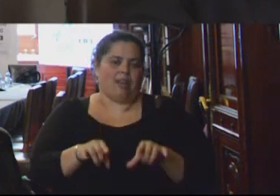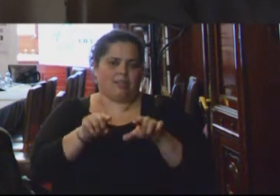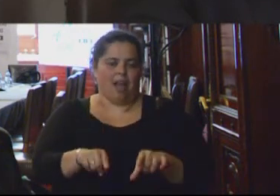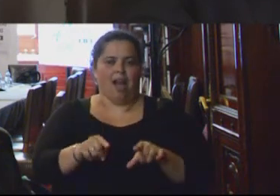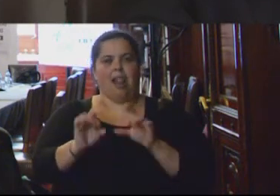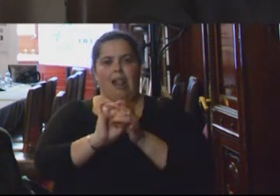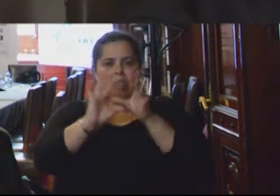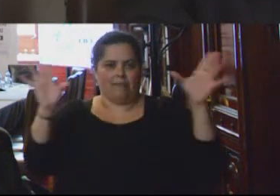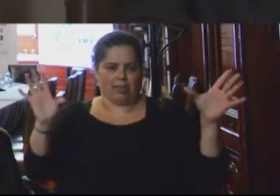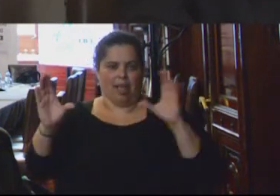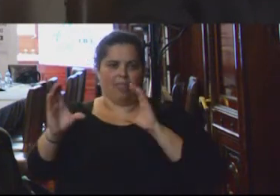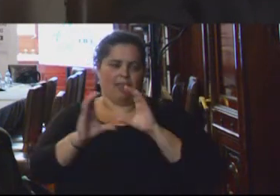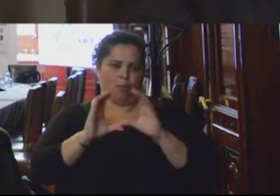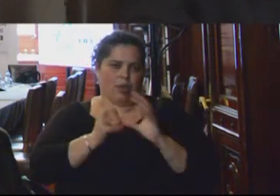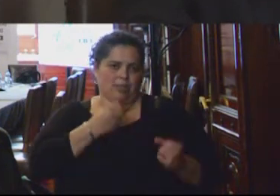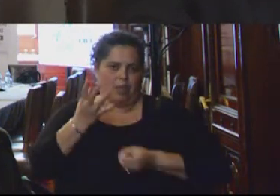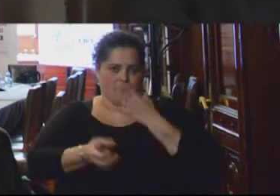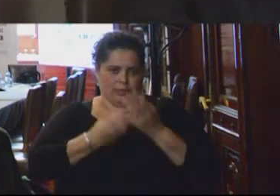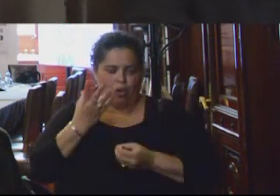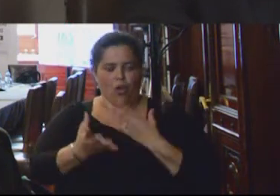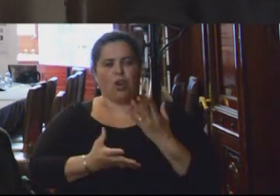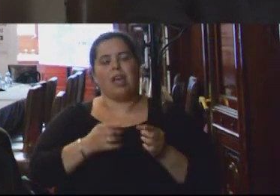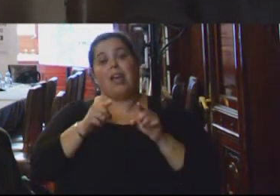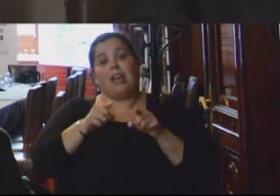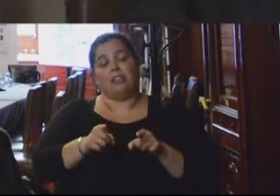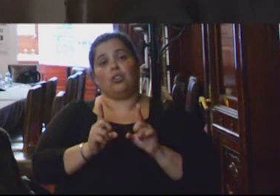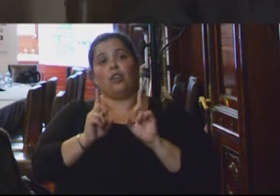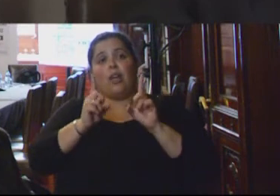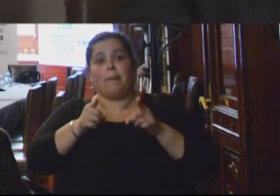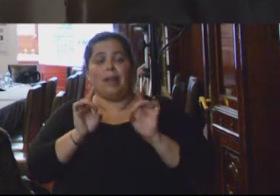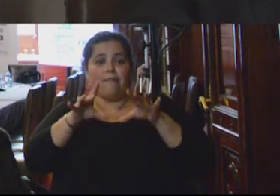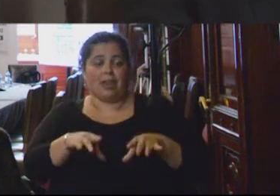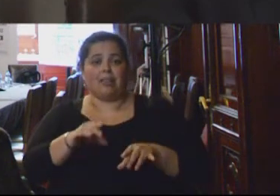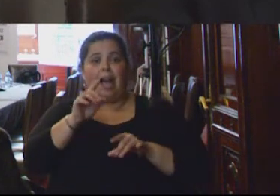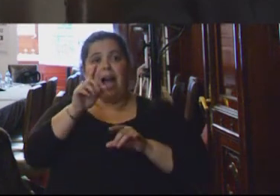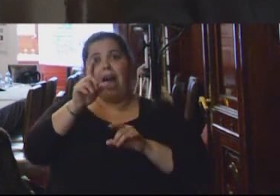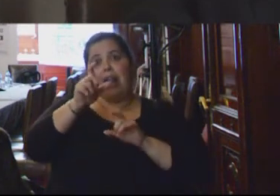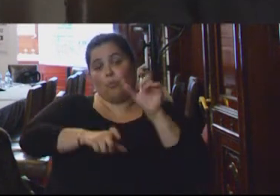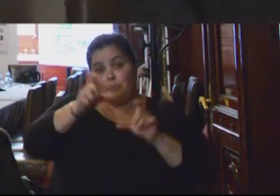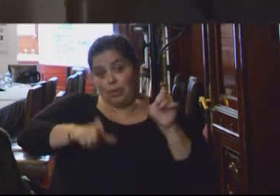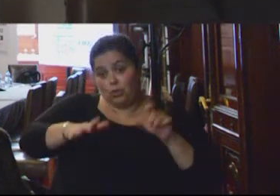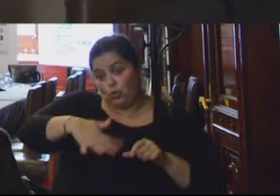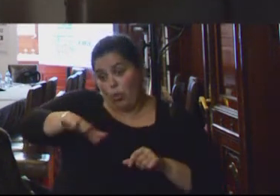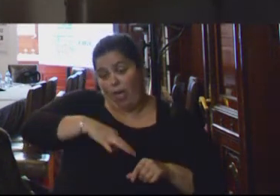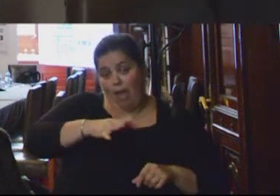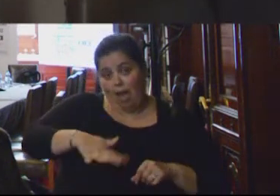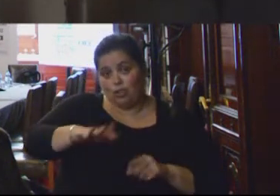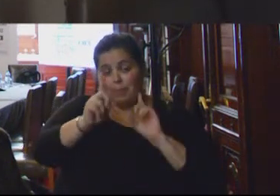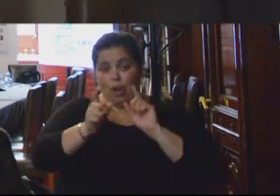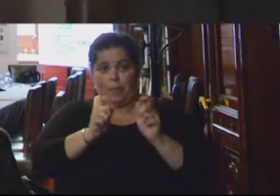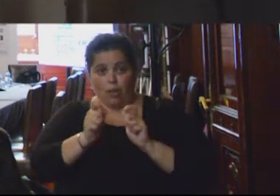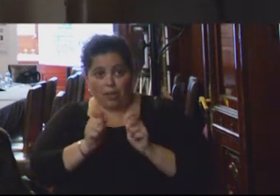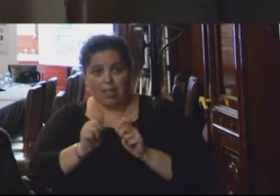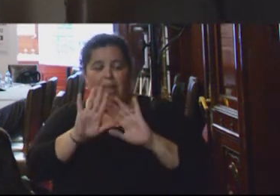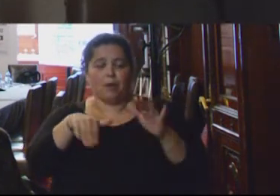que organizaciones de la sociedad, periodistas y ciudadanos, propongamos a los candidatos a la presidencia, a